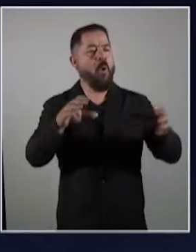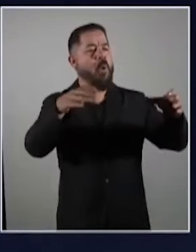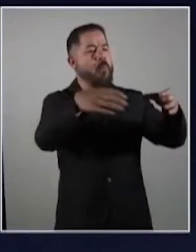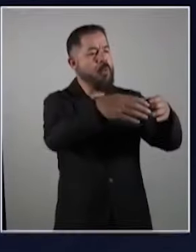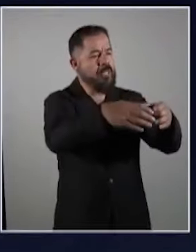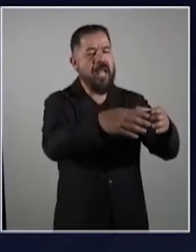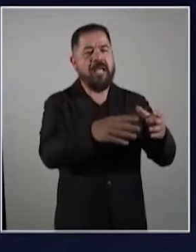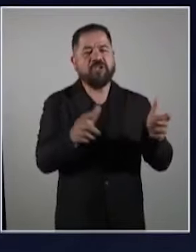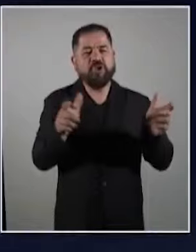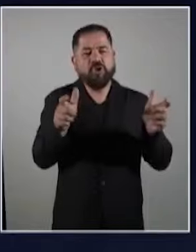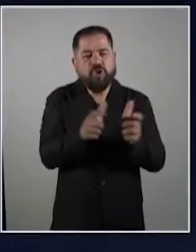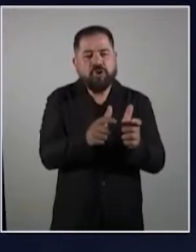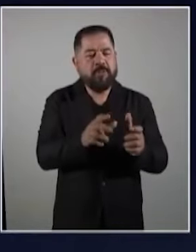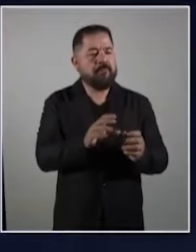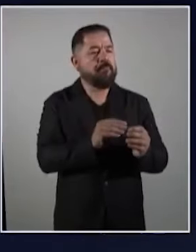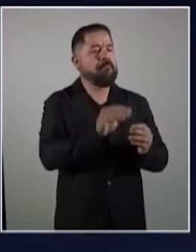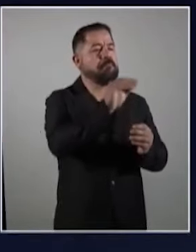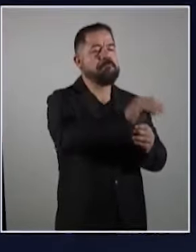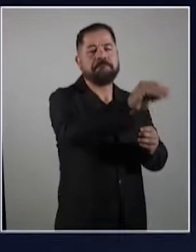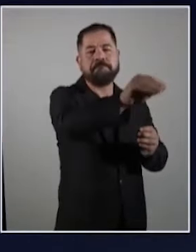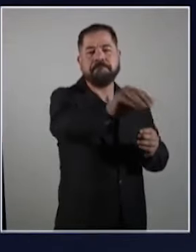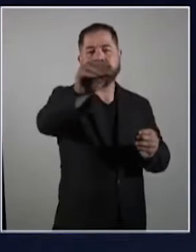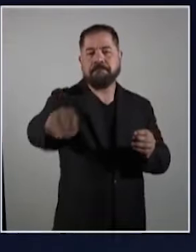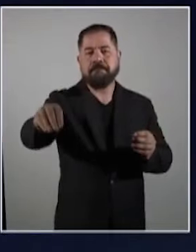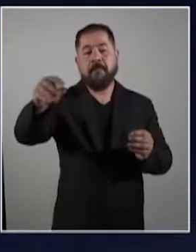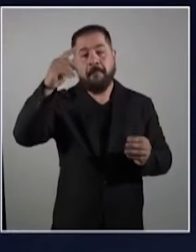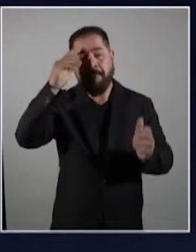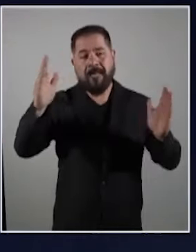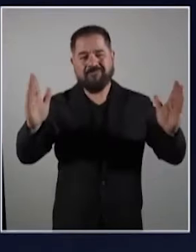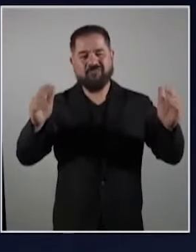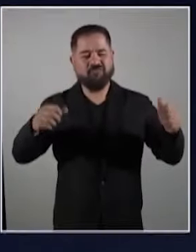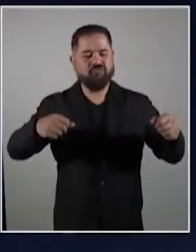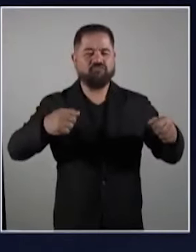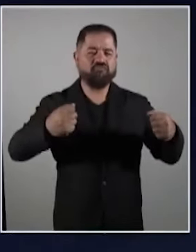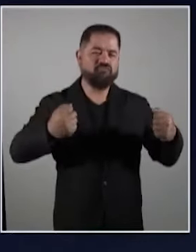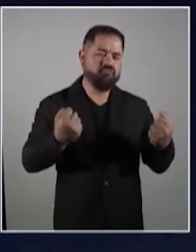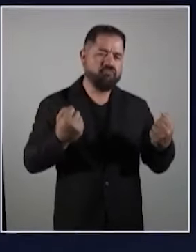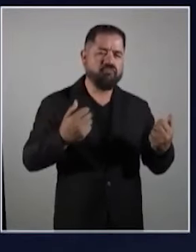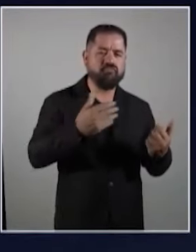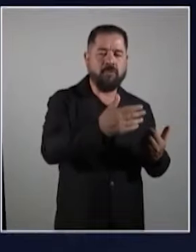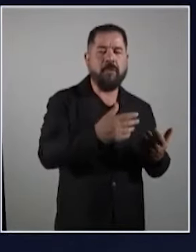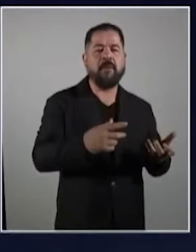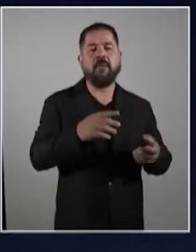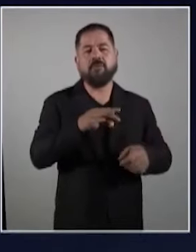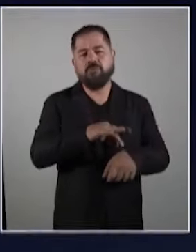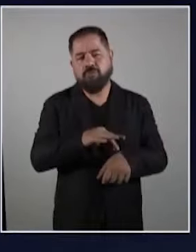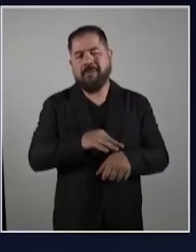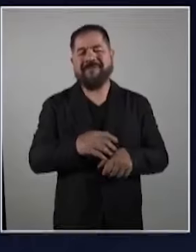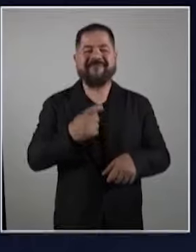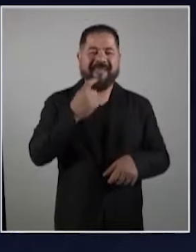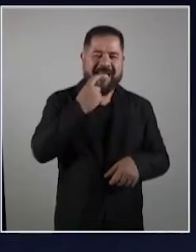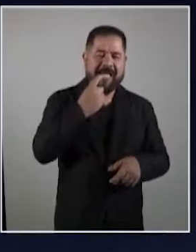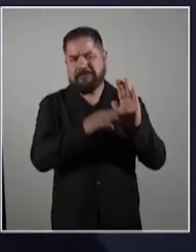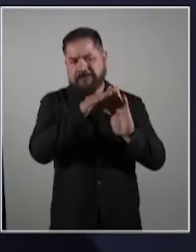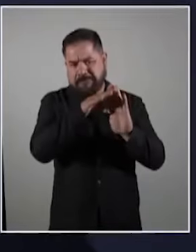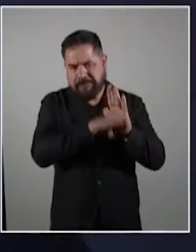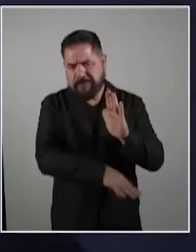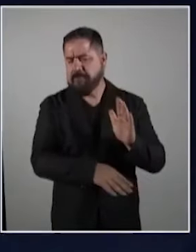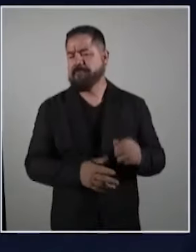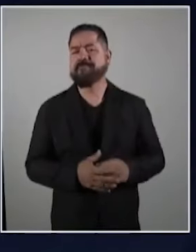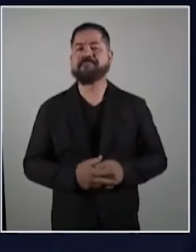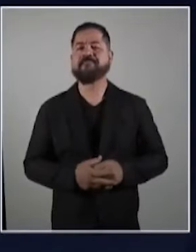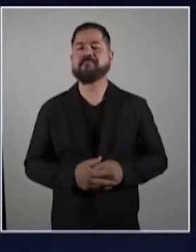comisarías eh equipado equipado para dar eh atención médica dental consultas análisis clínicos y va a ser